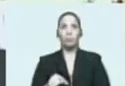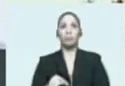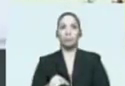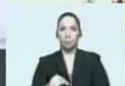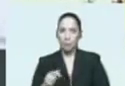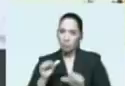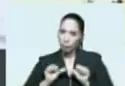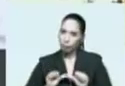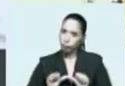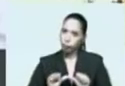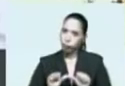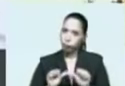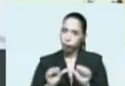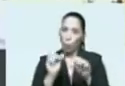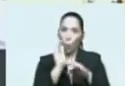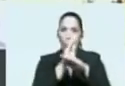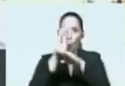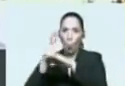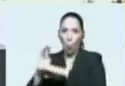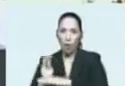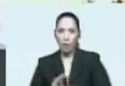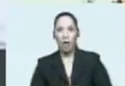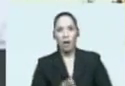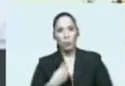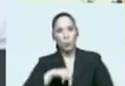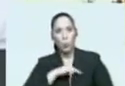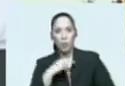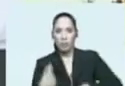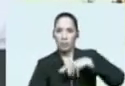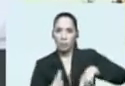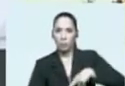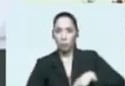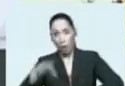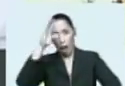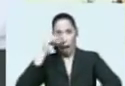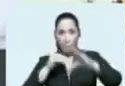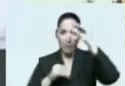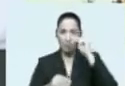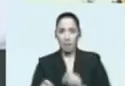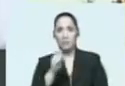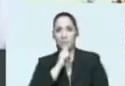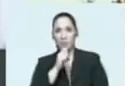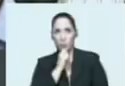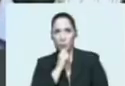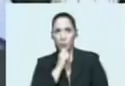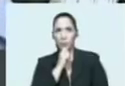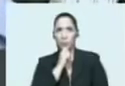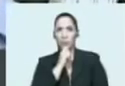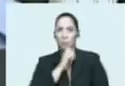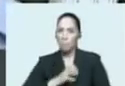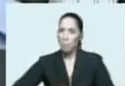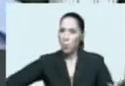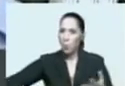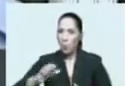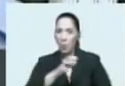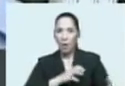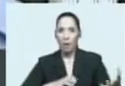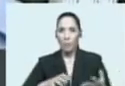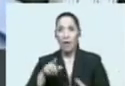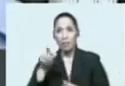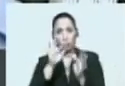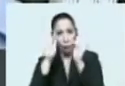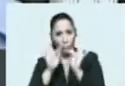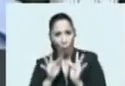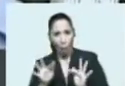socialista de nuestra revolución aprender que las dificultades que los escollos que las tempestades forman parte natural